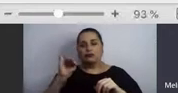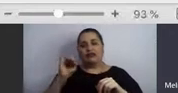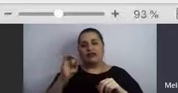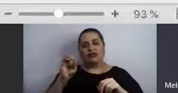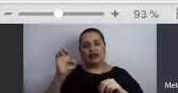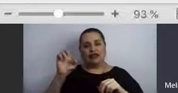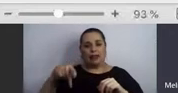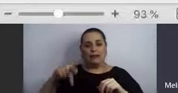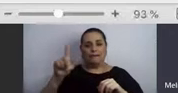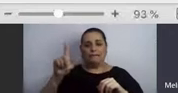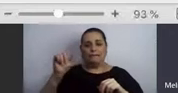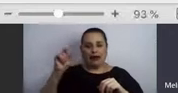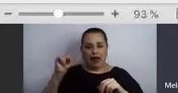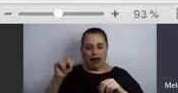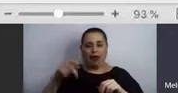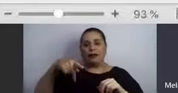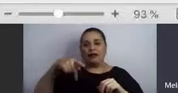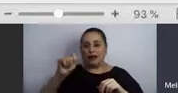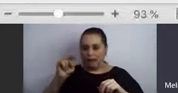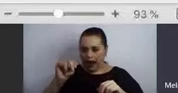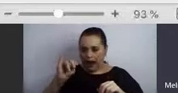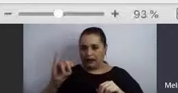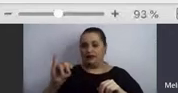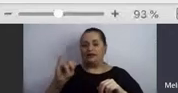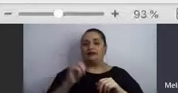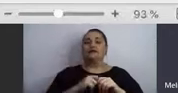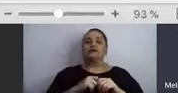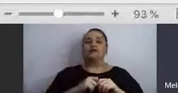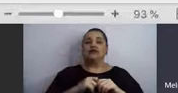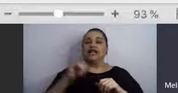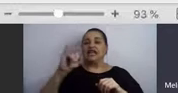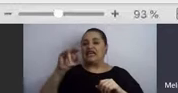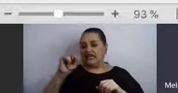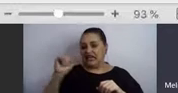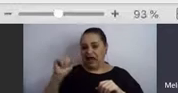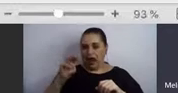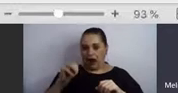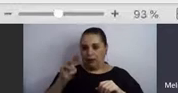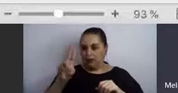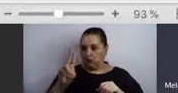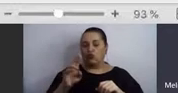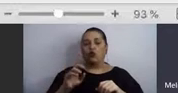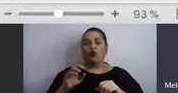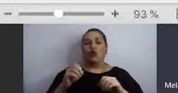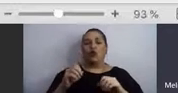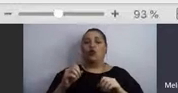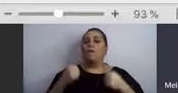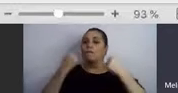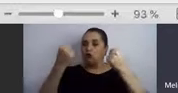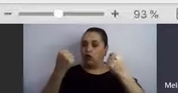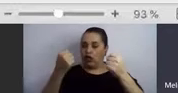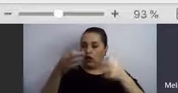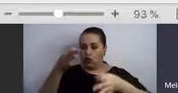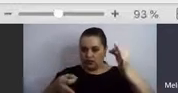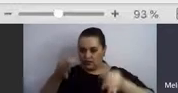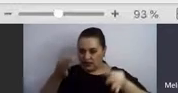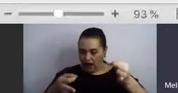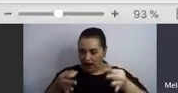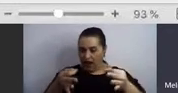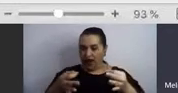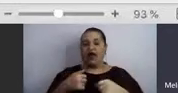con los compañeros del PANI, del INAMU, Poder Judicial, por supuesto, y en realidad, pues,